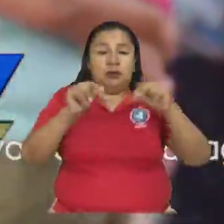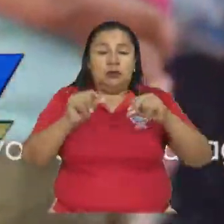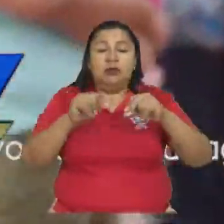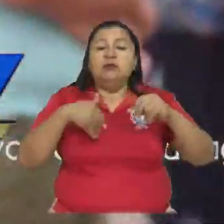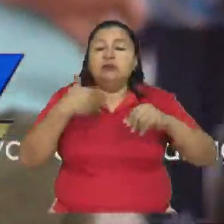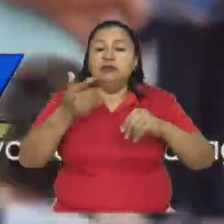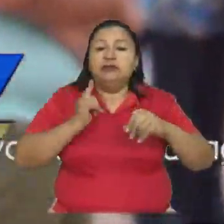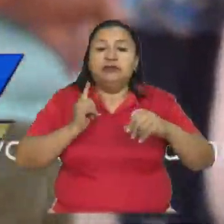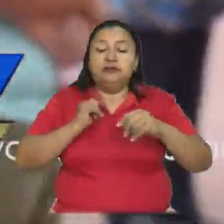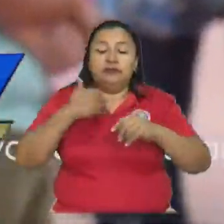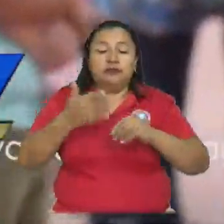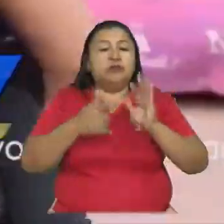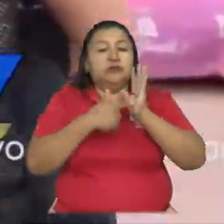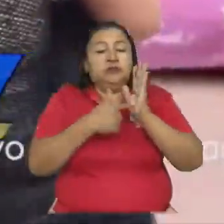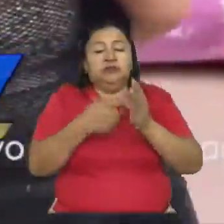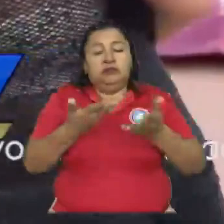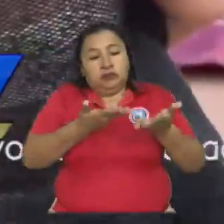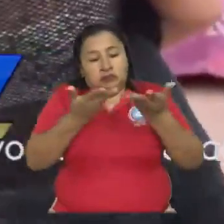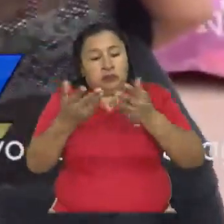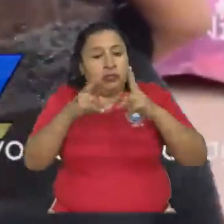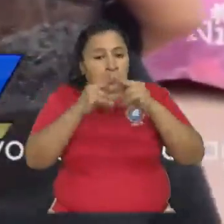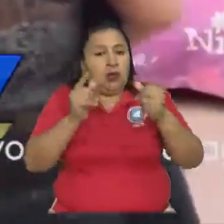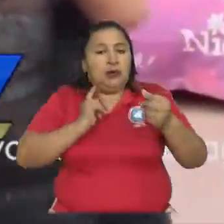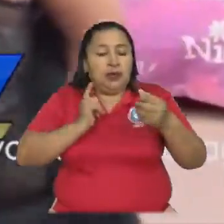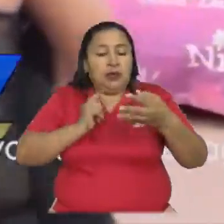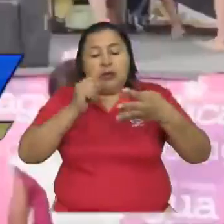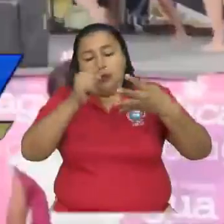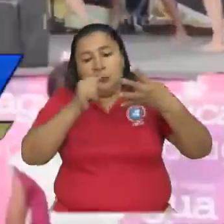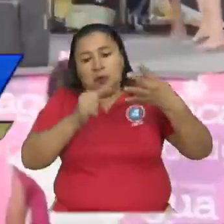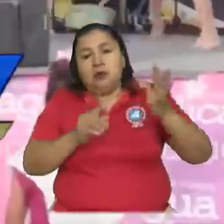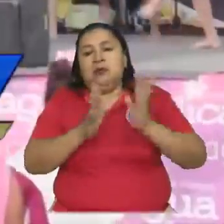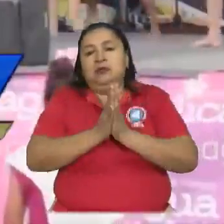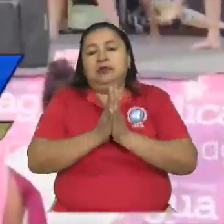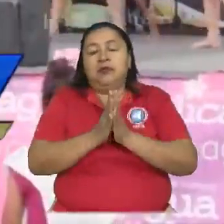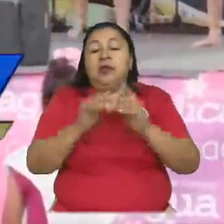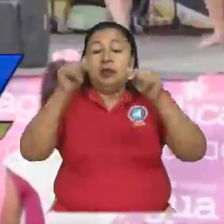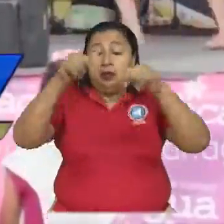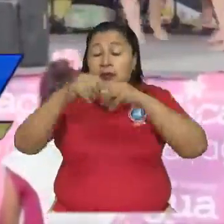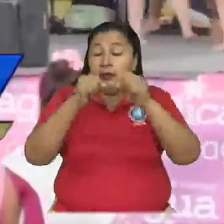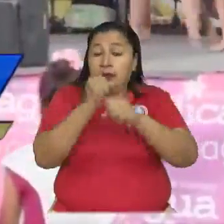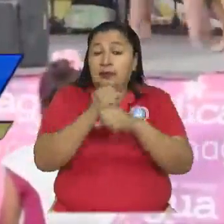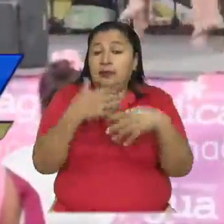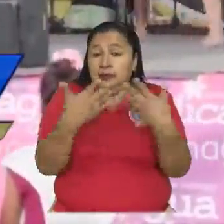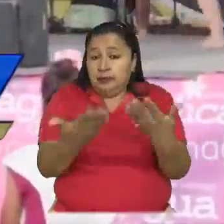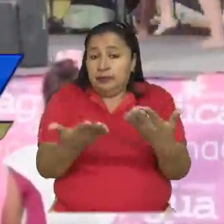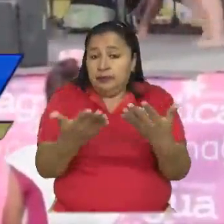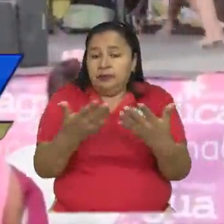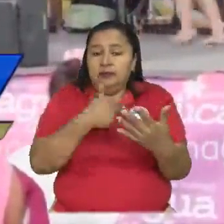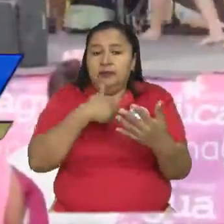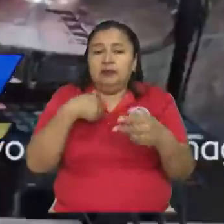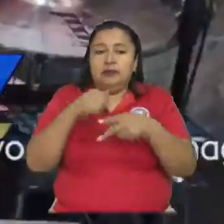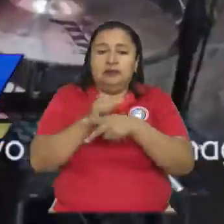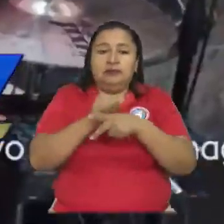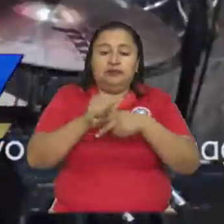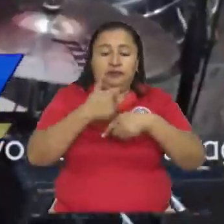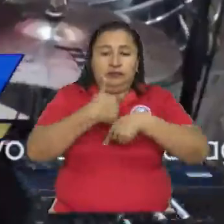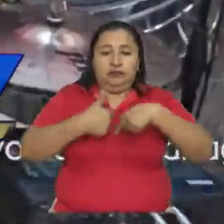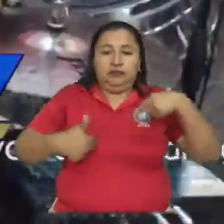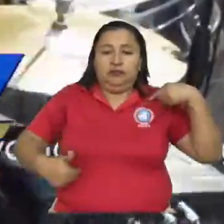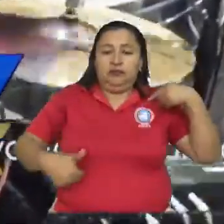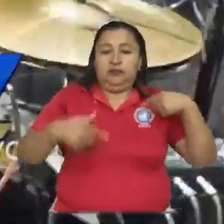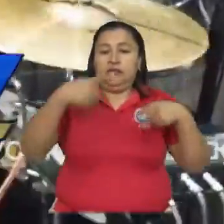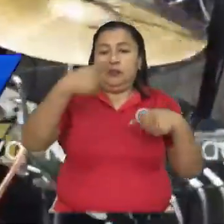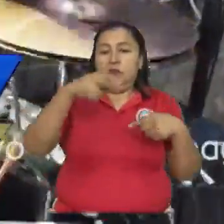Okay. Y lo que ofrecemos. Estaremos también en este año ejerciendo la presidencia pro tempore